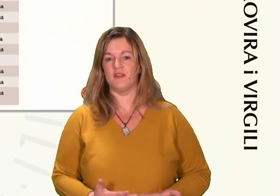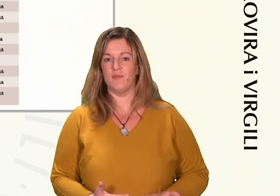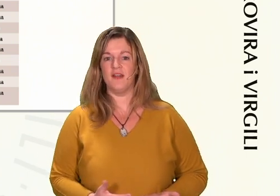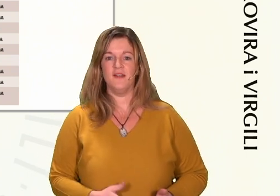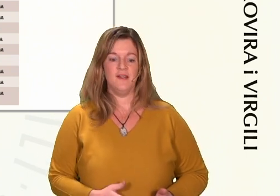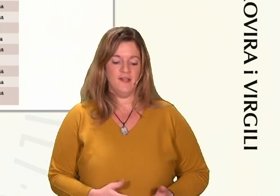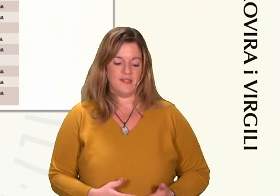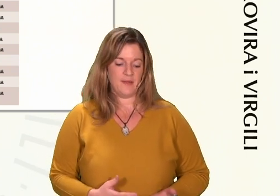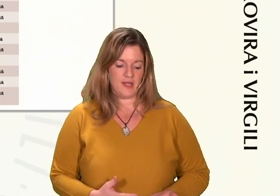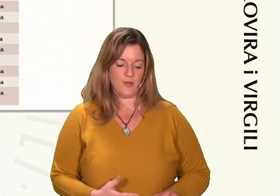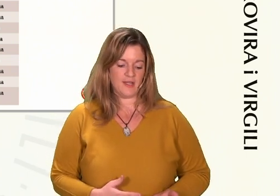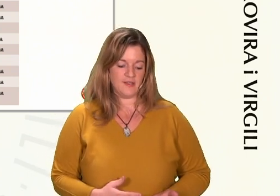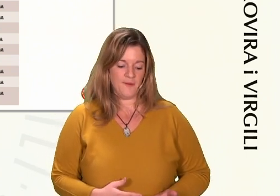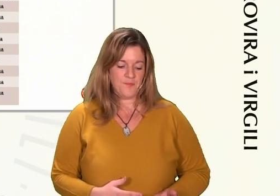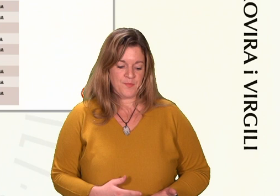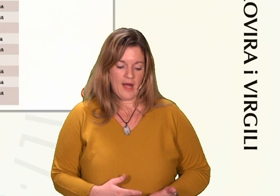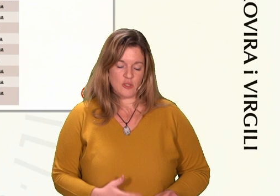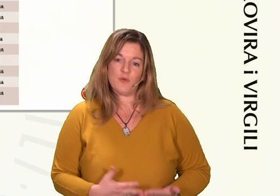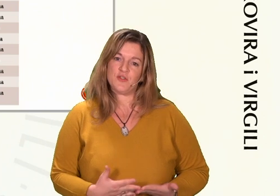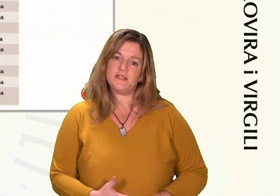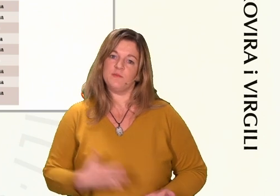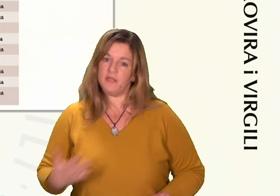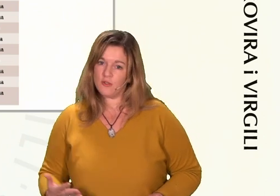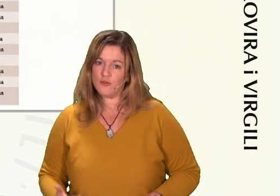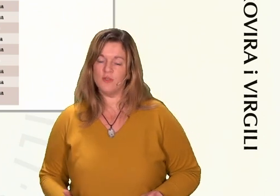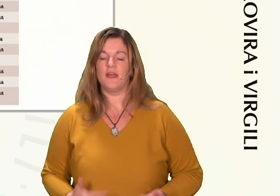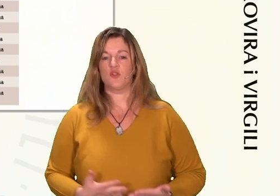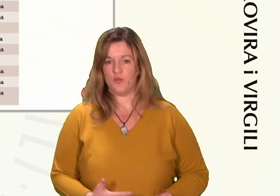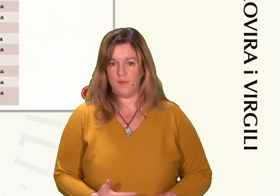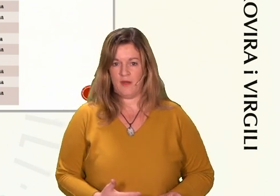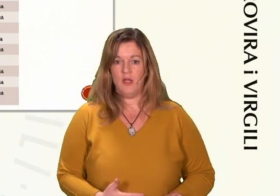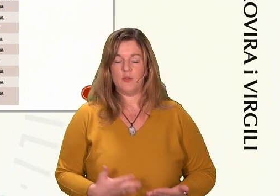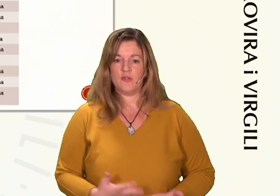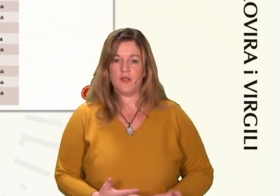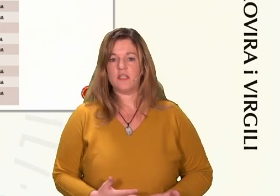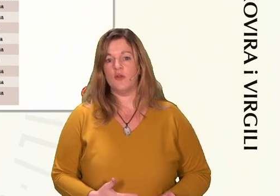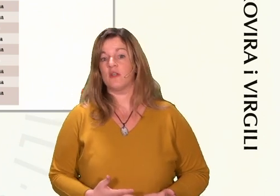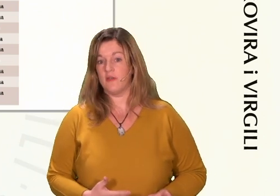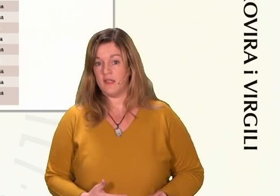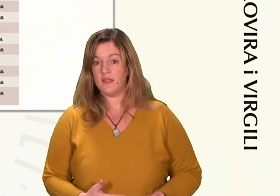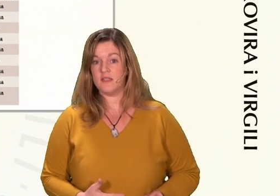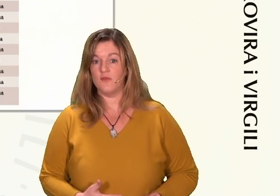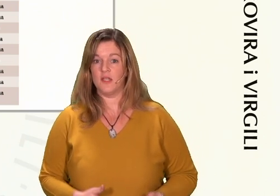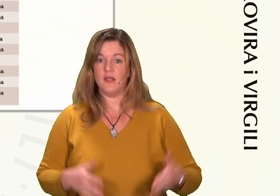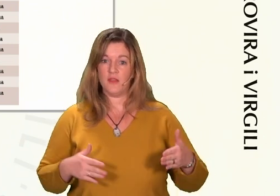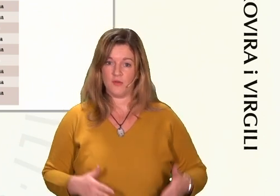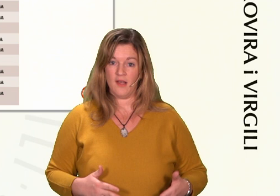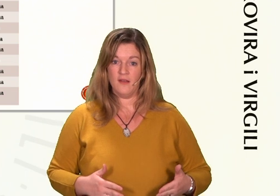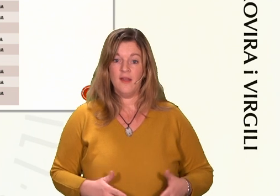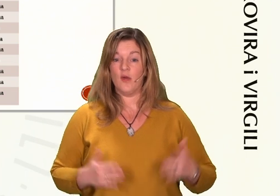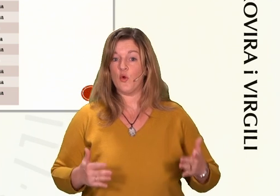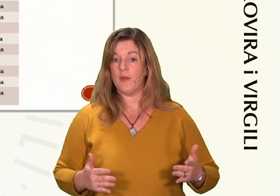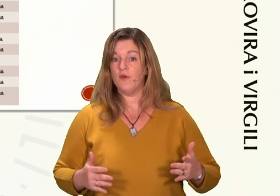querido participar de manera muy grata, aquellos profesionales expertos en su tema, profesionales que son referentes tanto a nivel